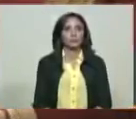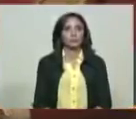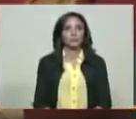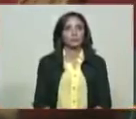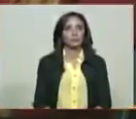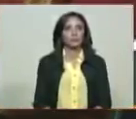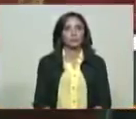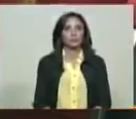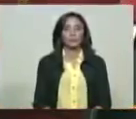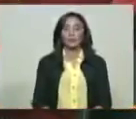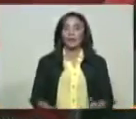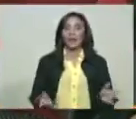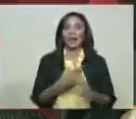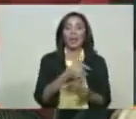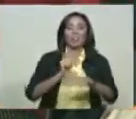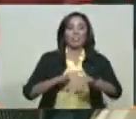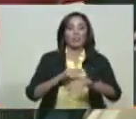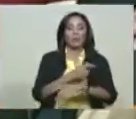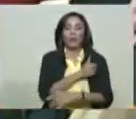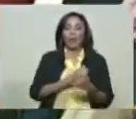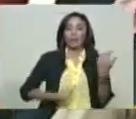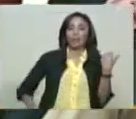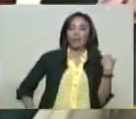y que no aceptan demora